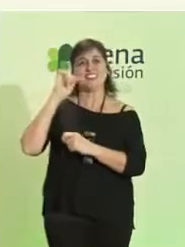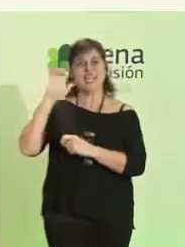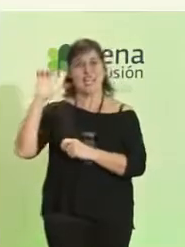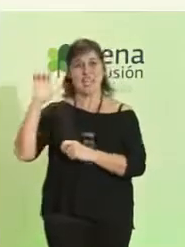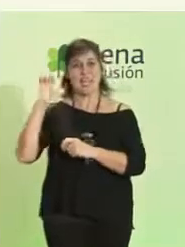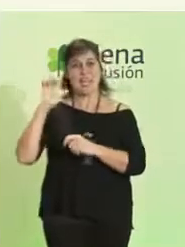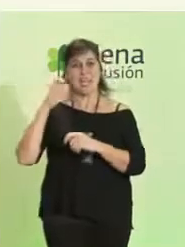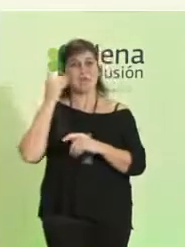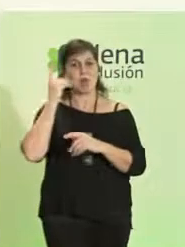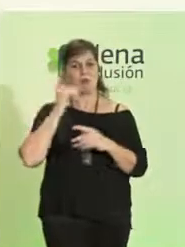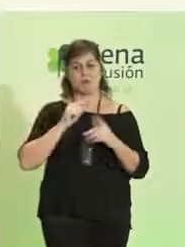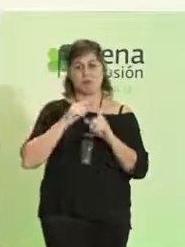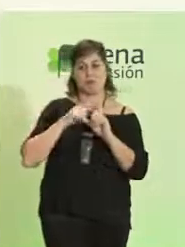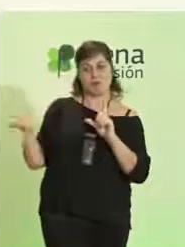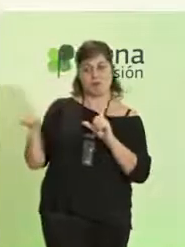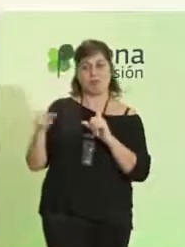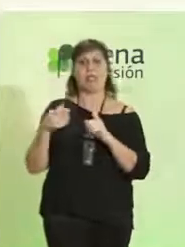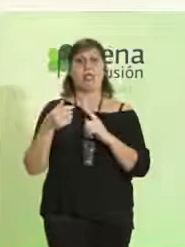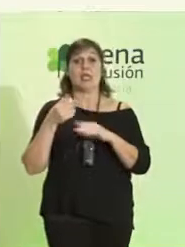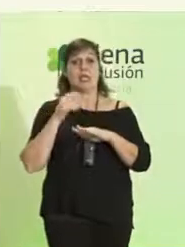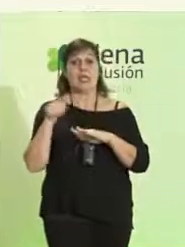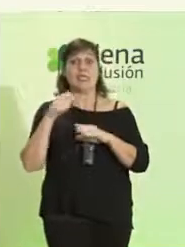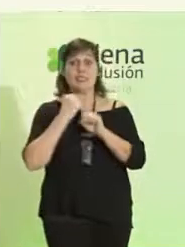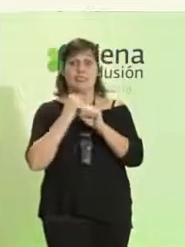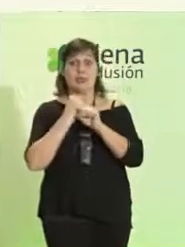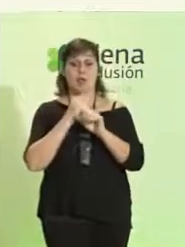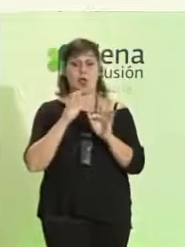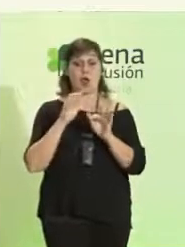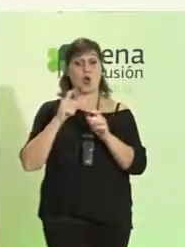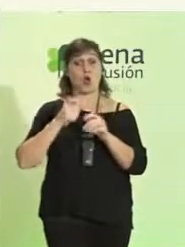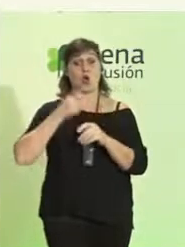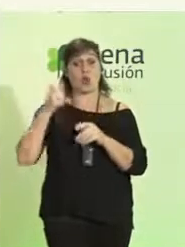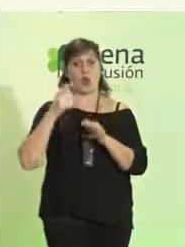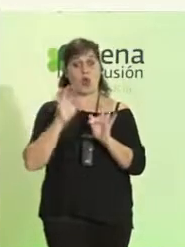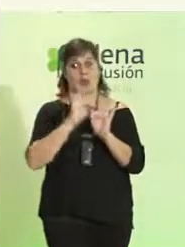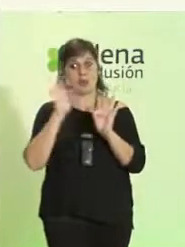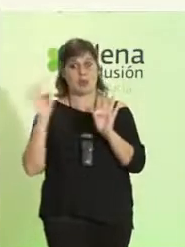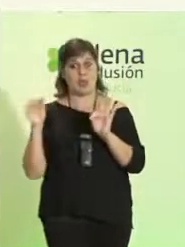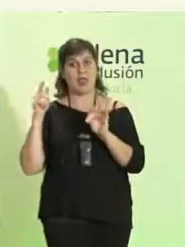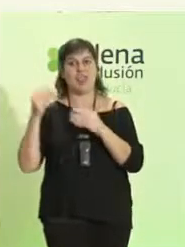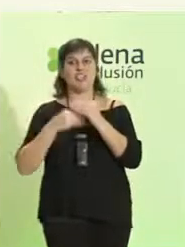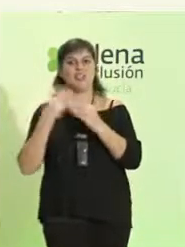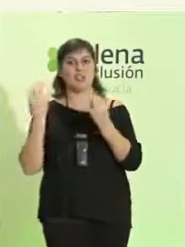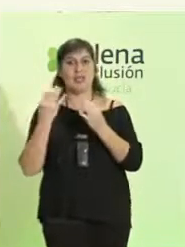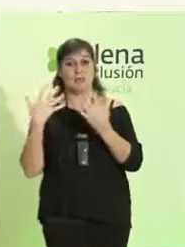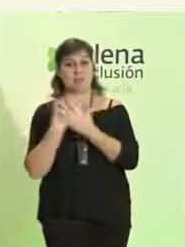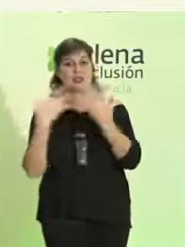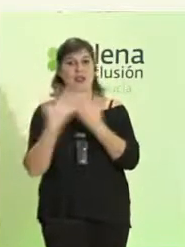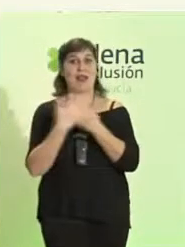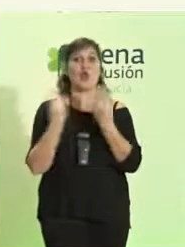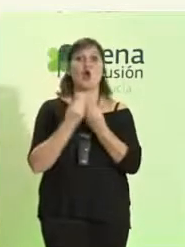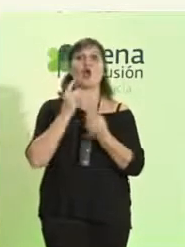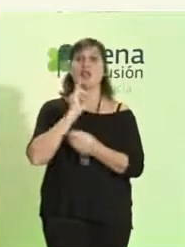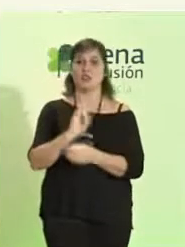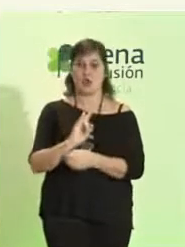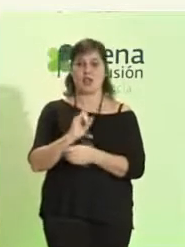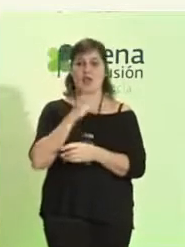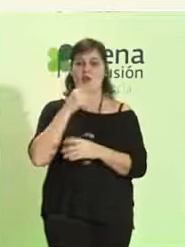lo ha pasado. Y todo este trabajo que iba haciendo durante ha sido mezclar con electrónica y ahora improvisará